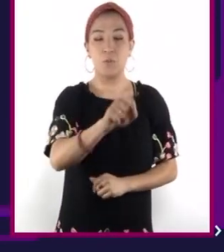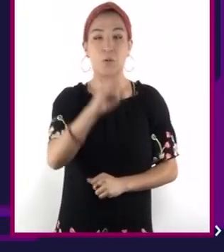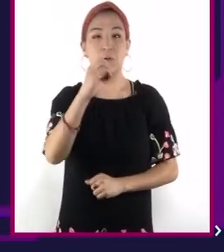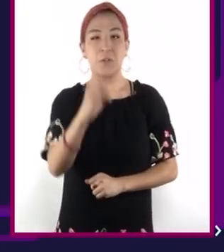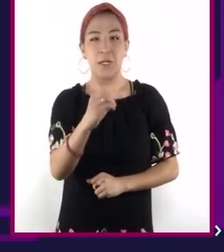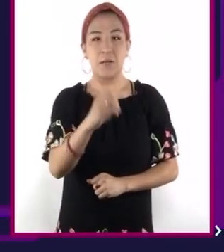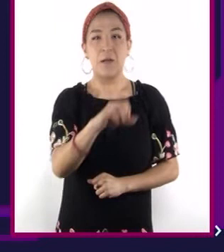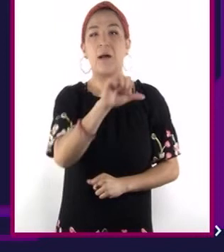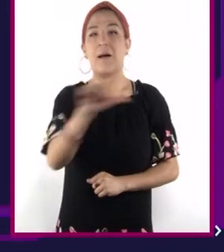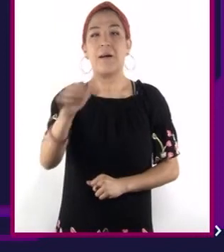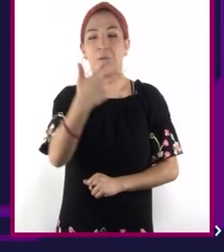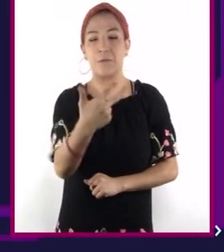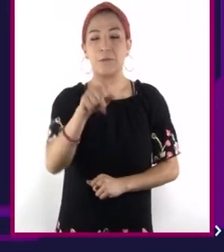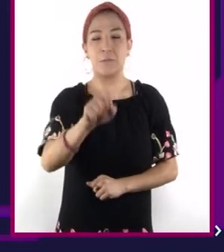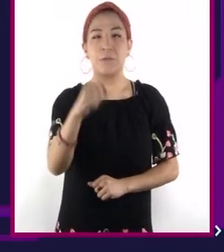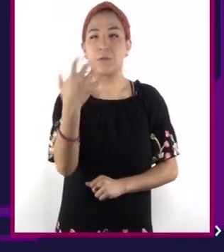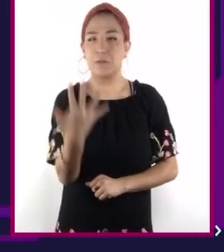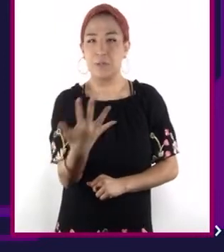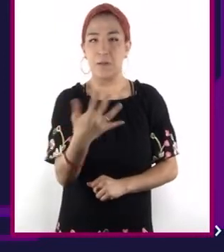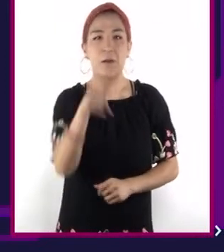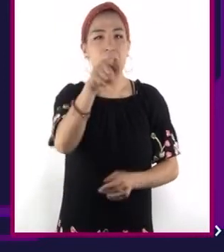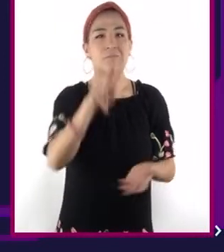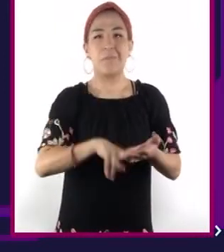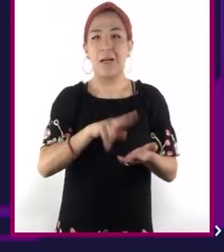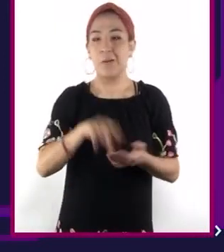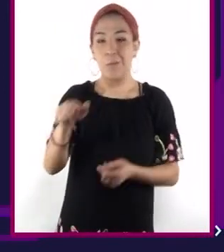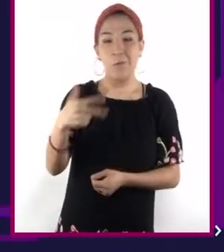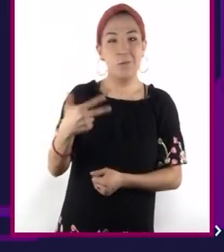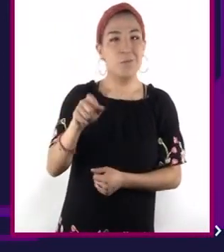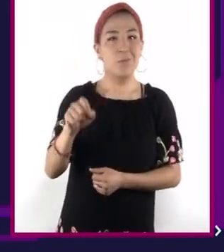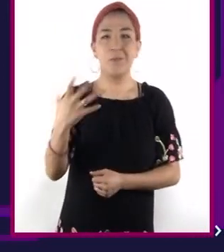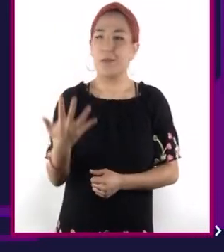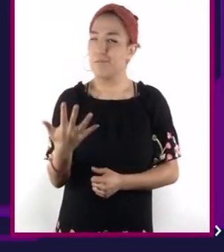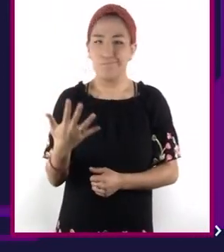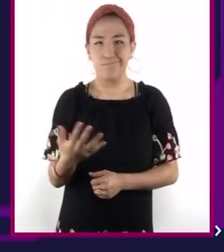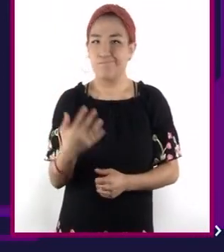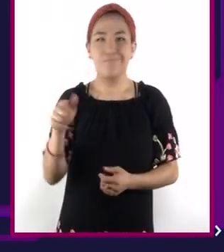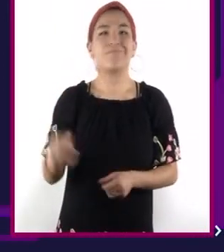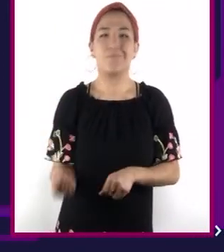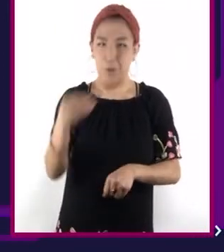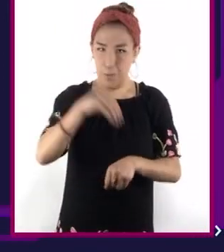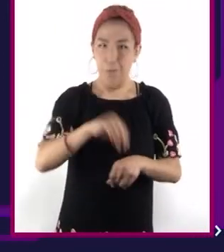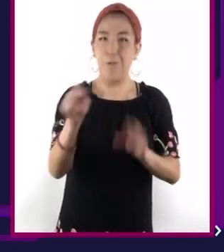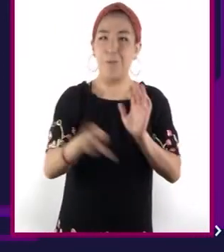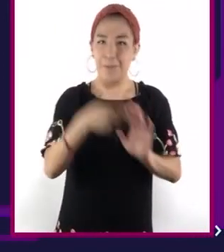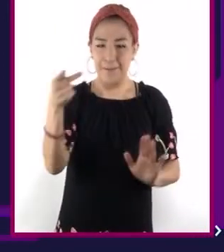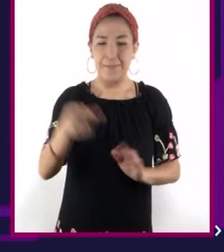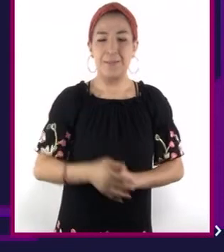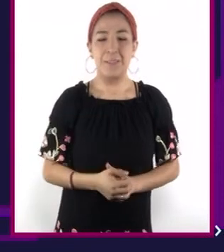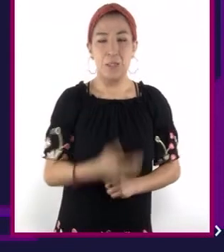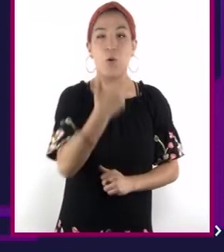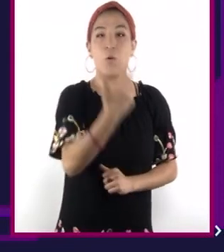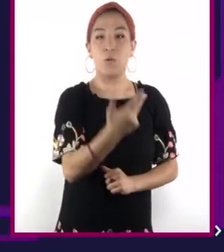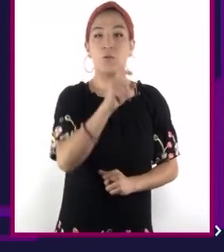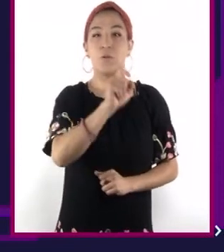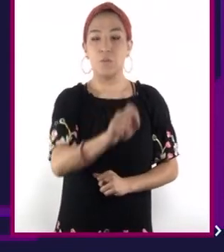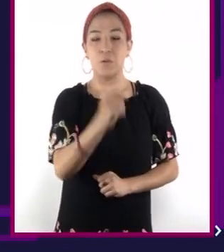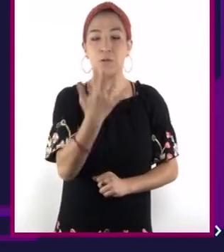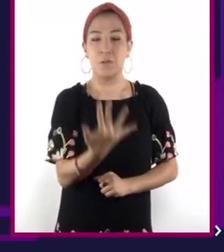8.0 a 8.5 sin considerar al 8.5. Otro intervalo puede ir